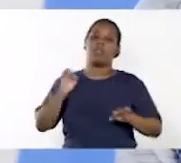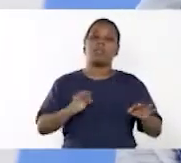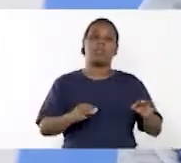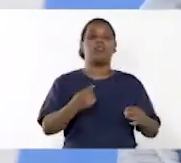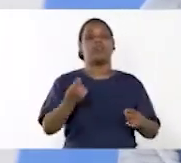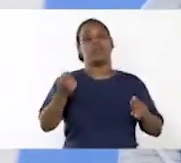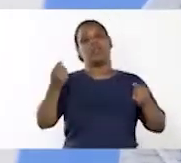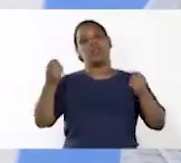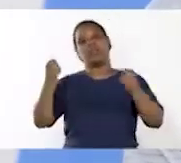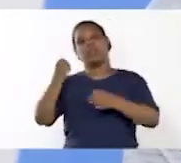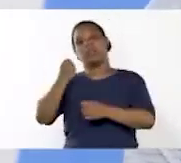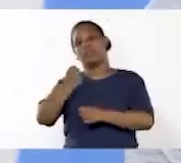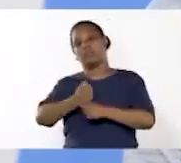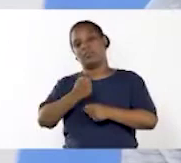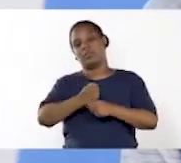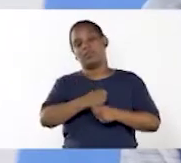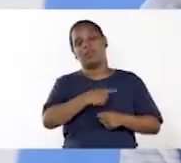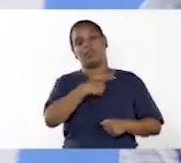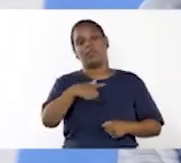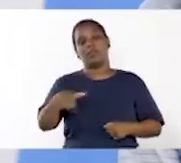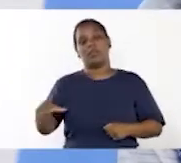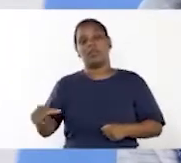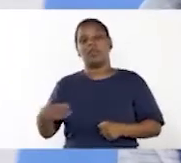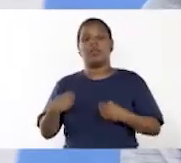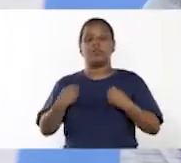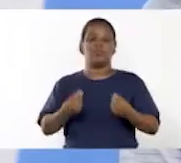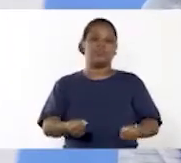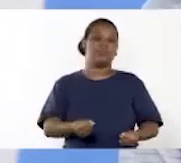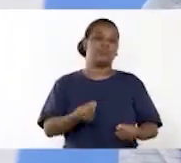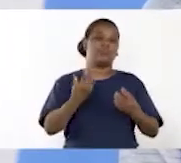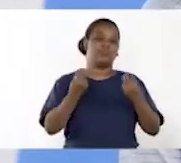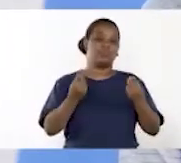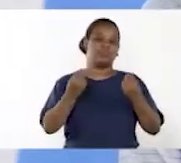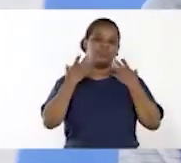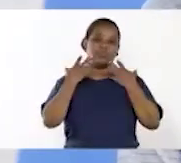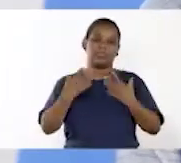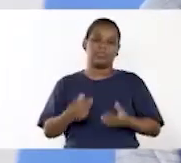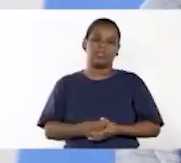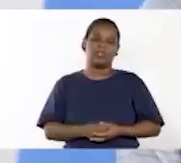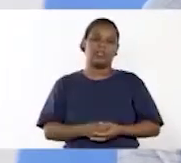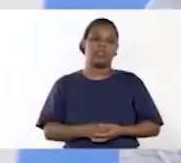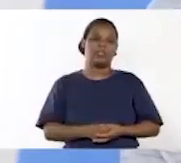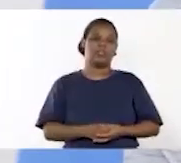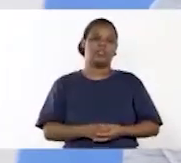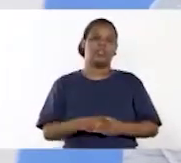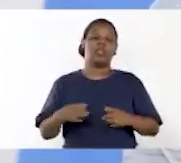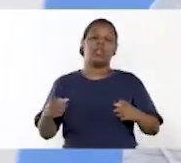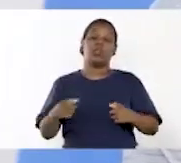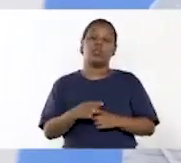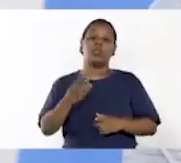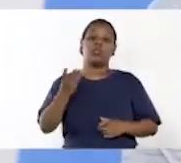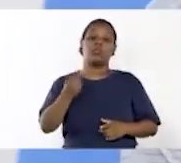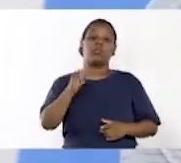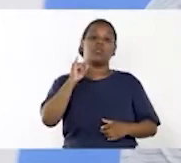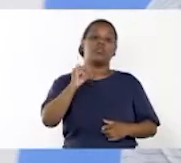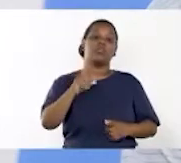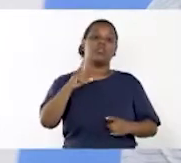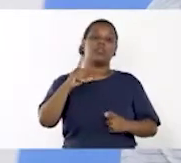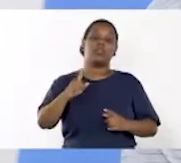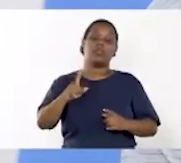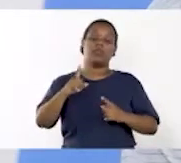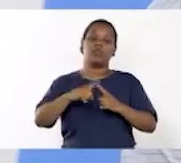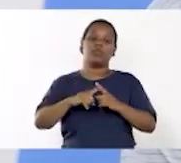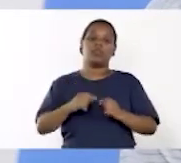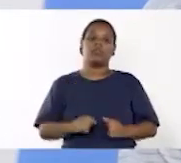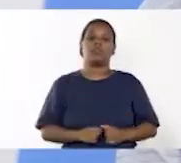enriquecer y van a entregar trabajos de mucha importancia. O sea, que ya es la unidad 6 del libro de texto, lo